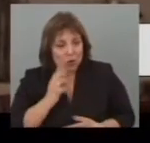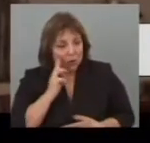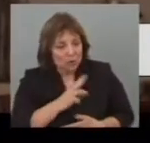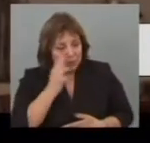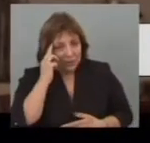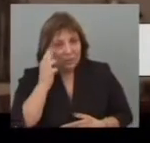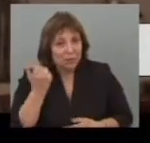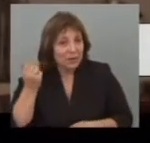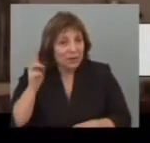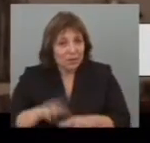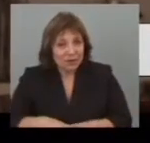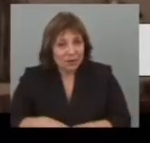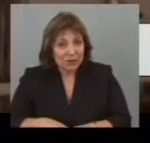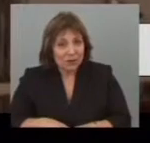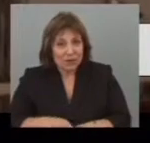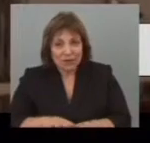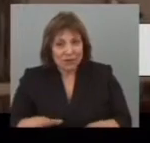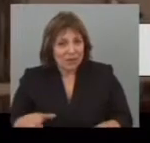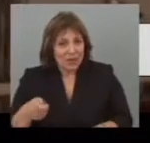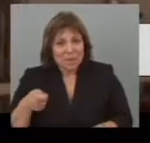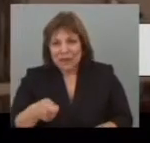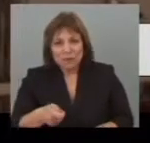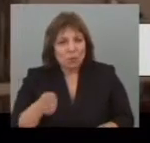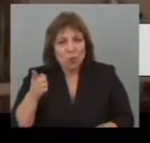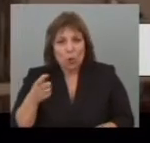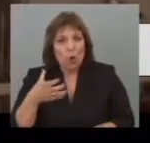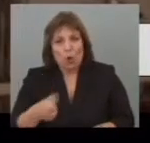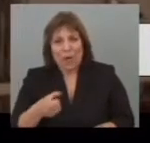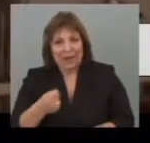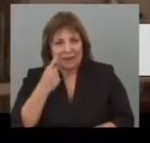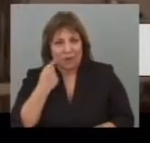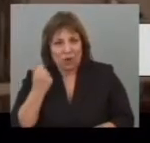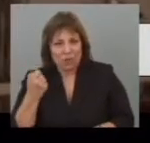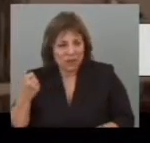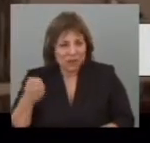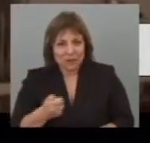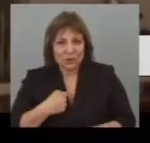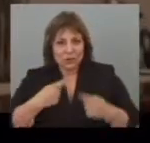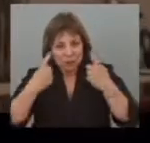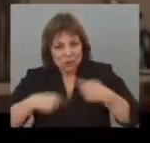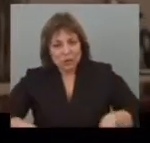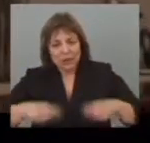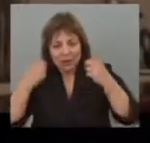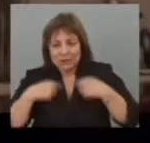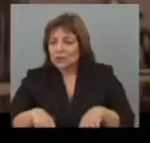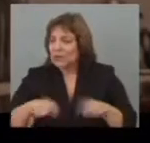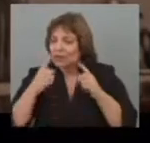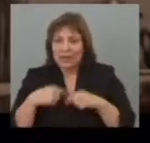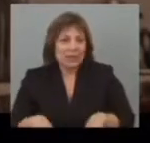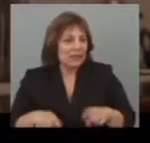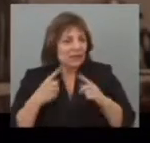ella estaba asesinada muy, muy cobardemente y lloré, recuerdo que lloré